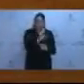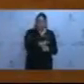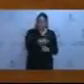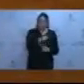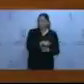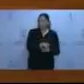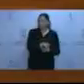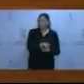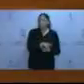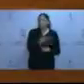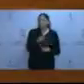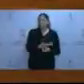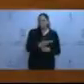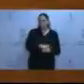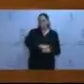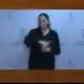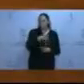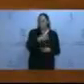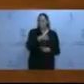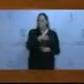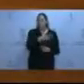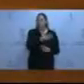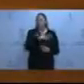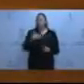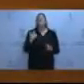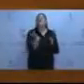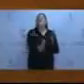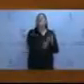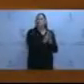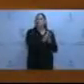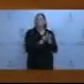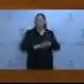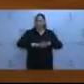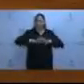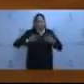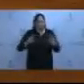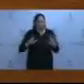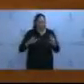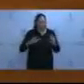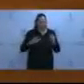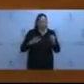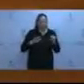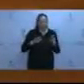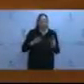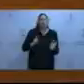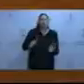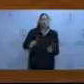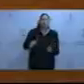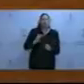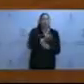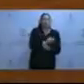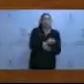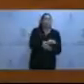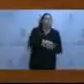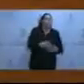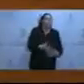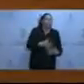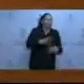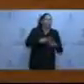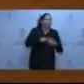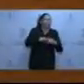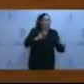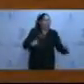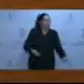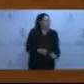más importante, yo querría que me dijera de manera clara cuál es la solución que van a poner encima de la mesa para esas actuaciones